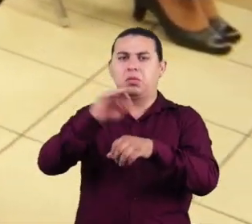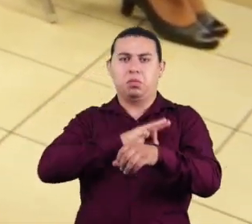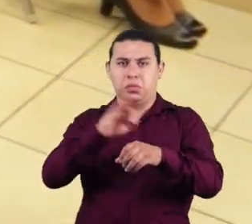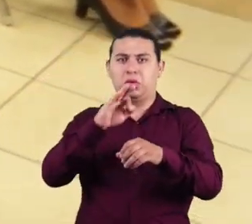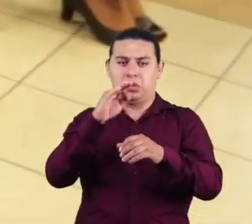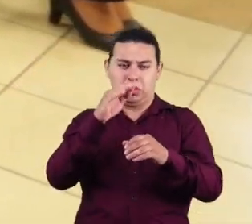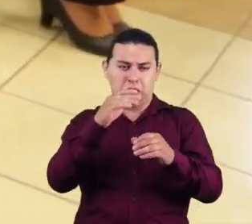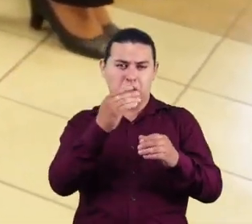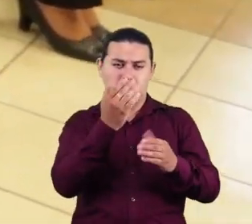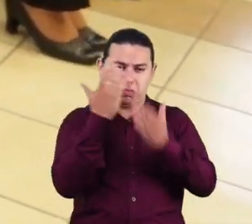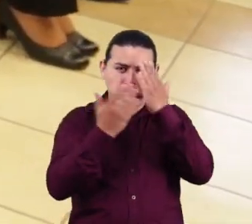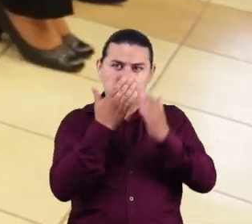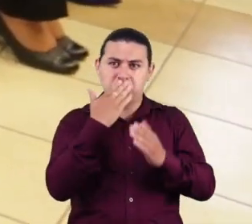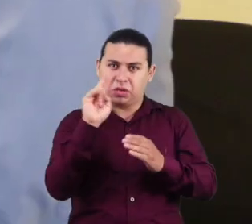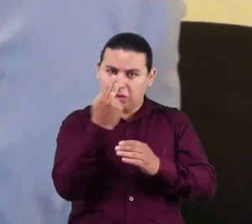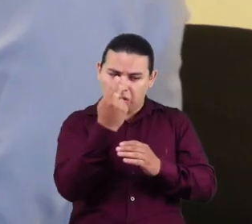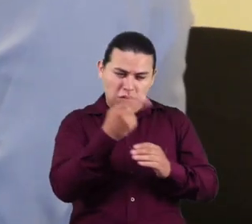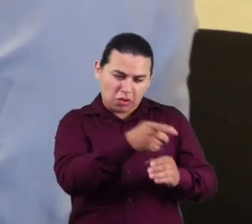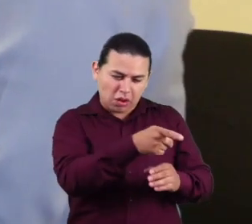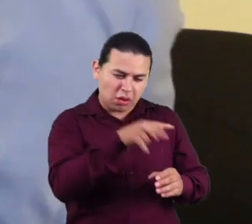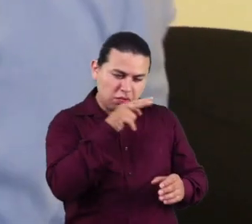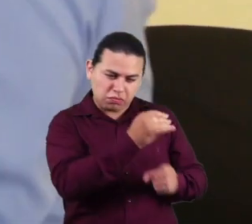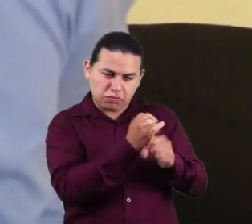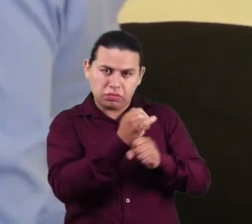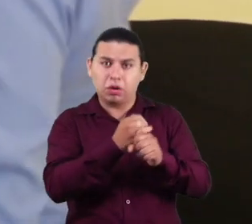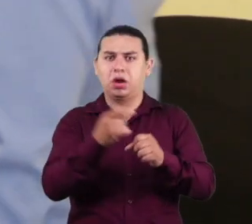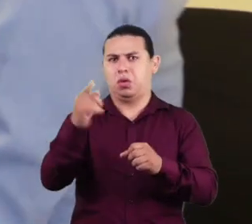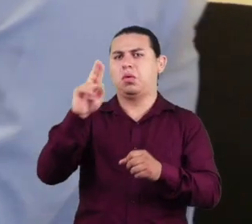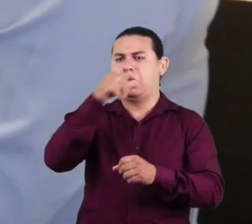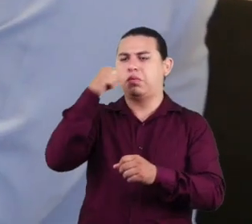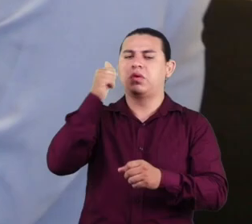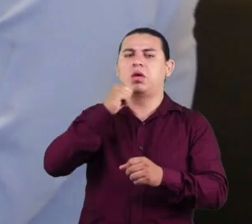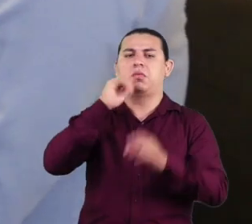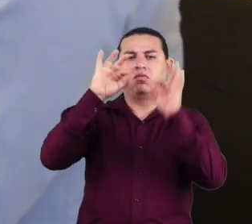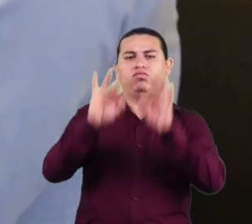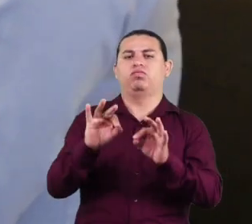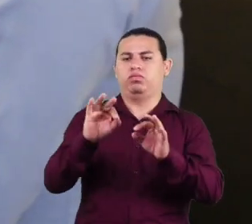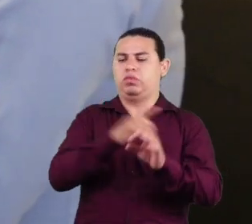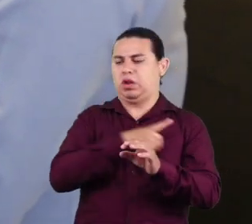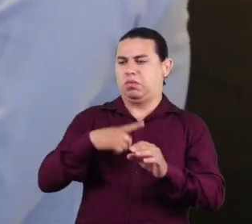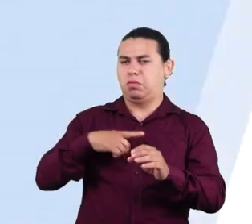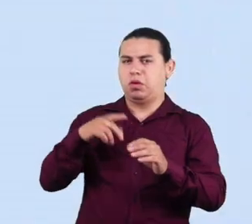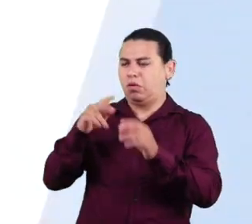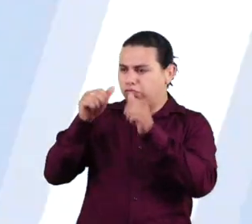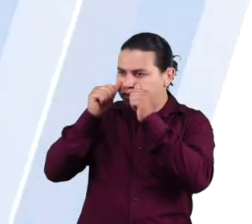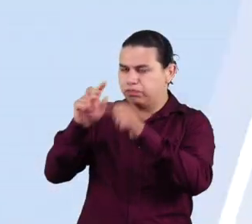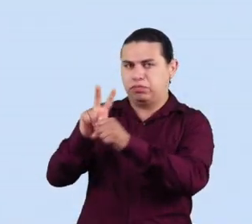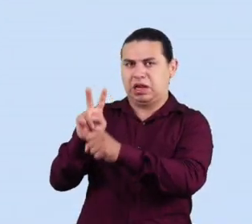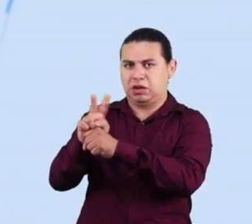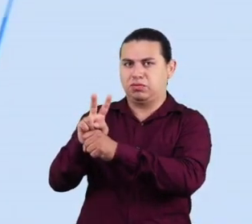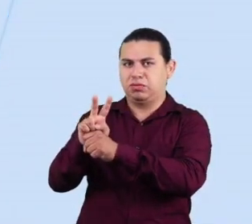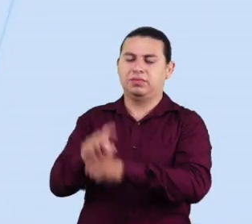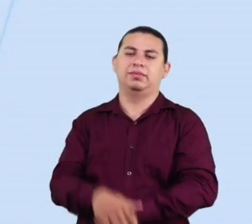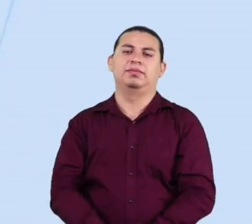y dictaminar su nivel de calidad. La UAPJO se caracteriza por su mejora continua.